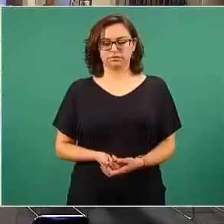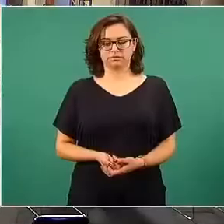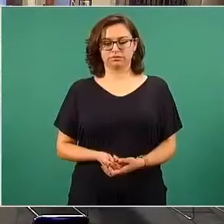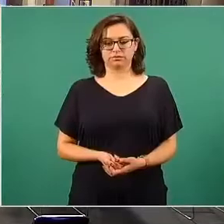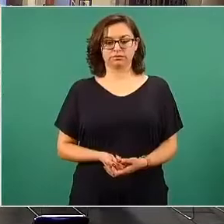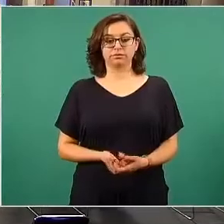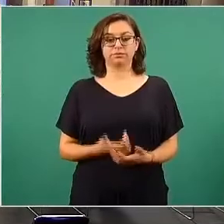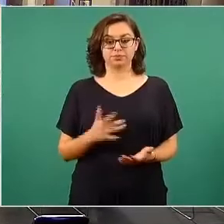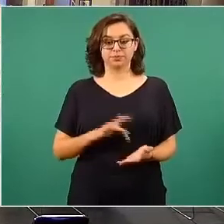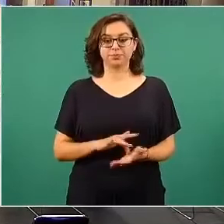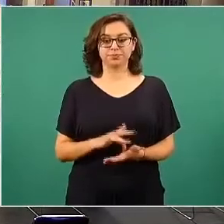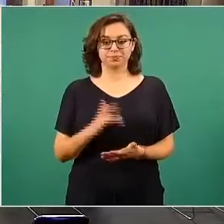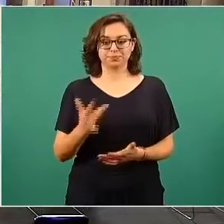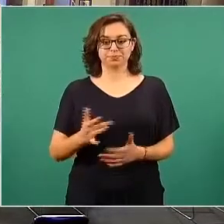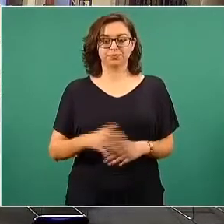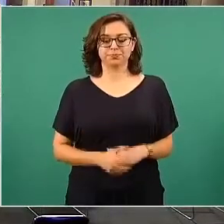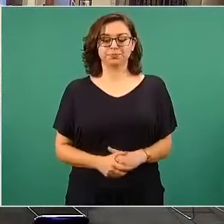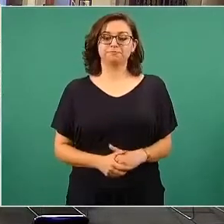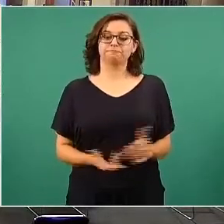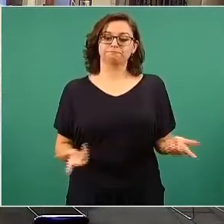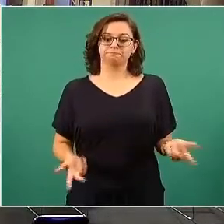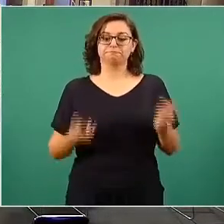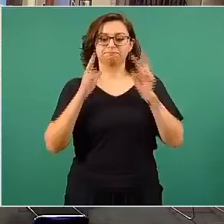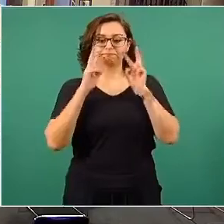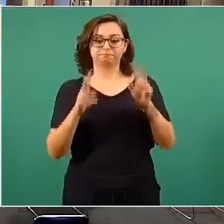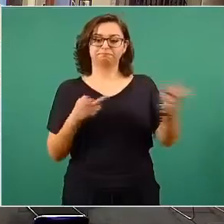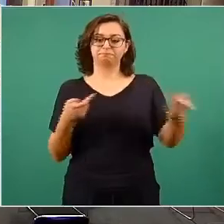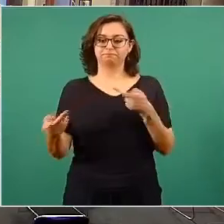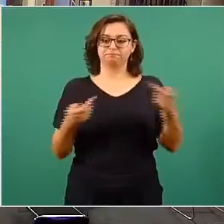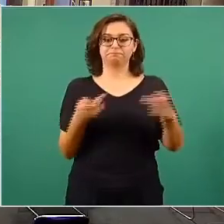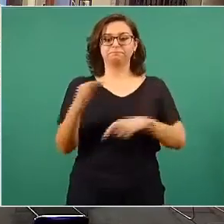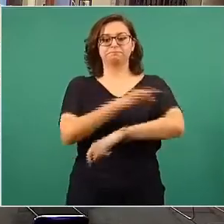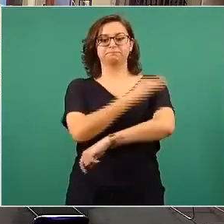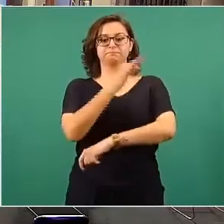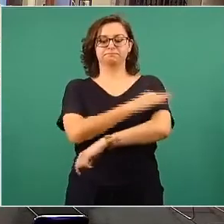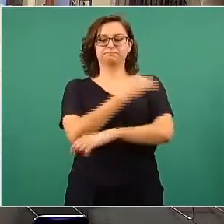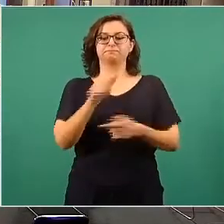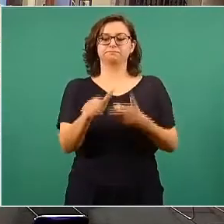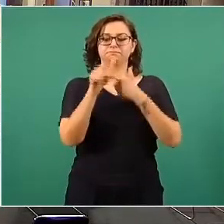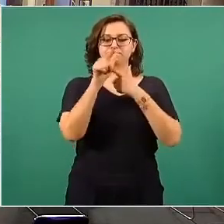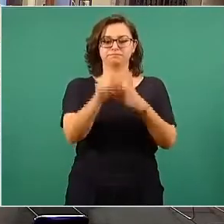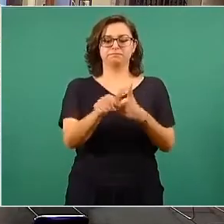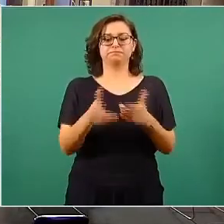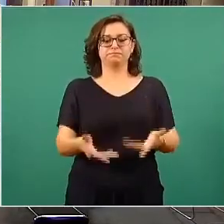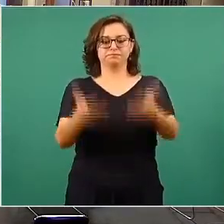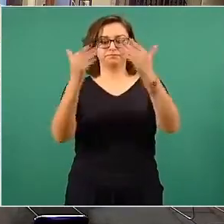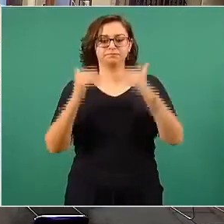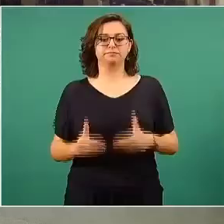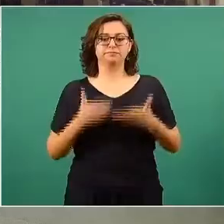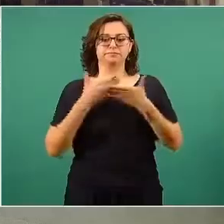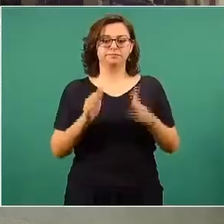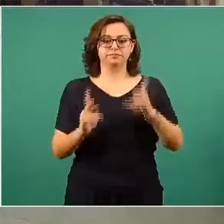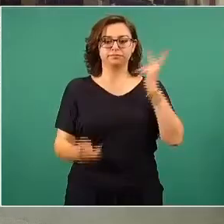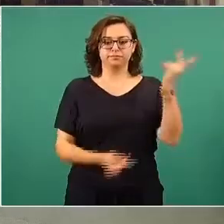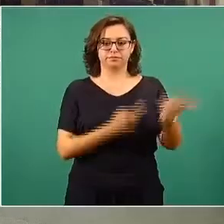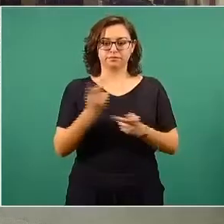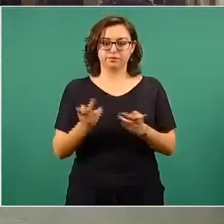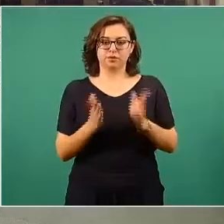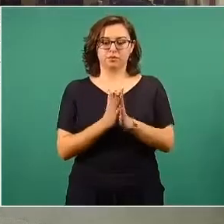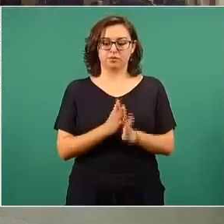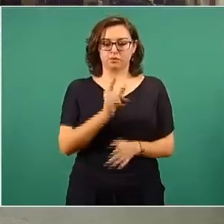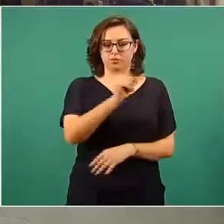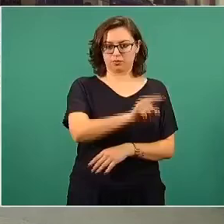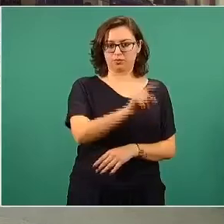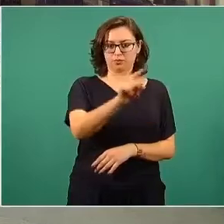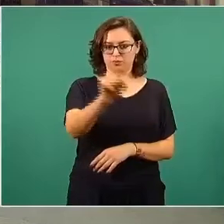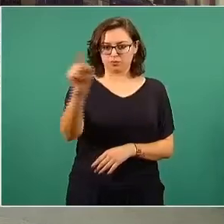Gracias. Definitivamente continúa la estrategia de vacunación contra COVID-19. Vamos a empezar con las preguntas. Adelante, por favor, y